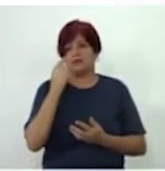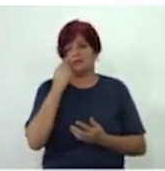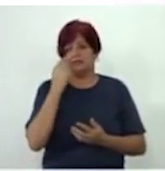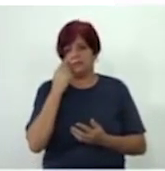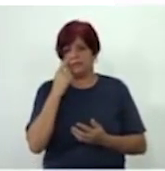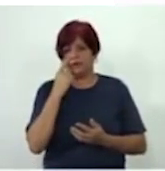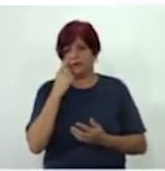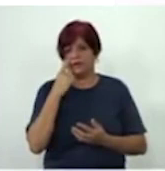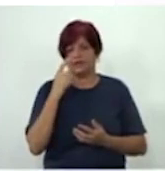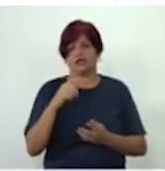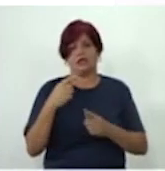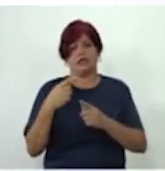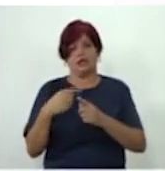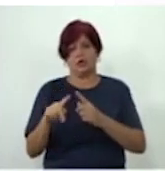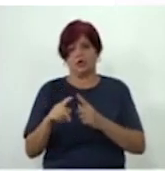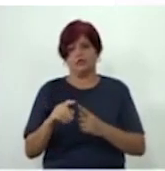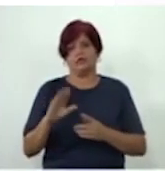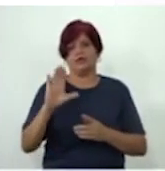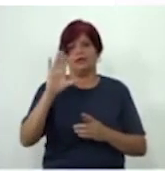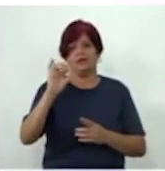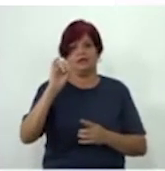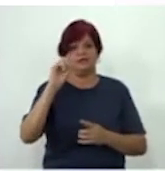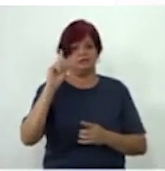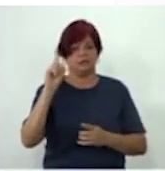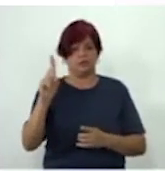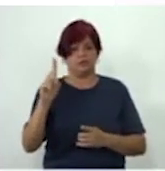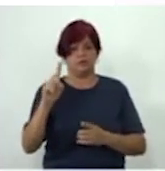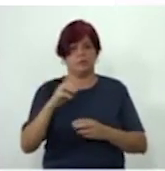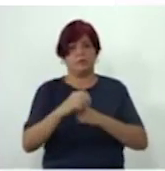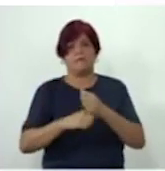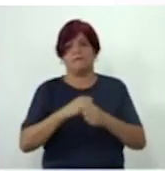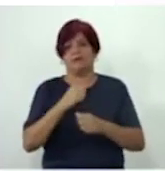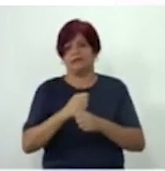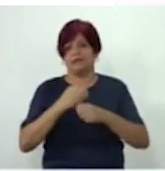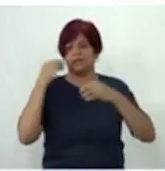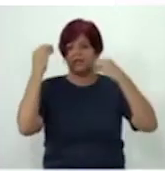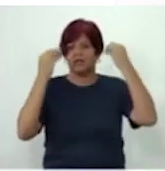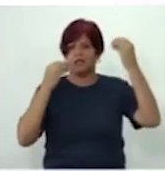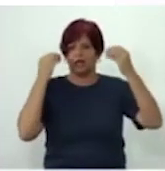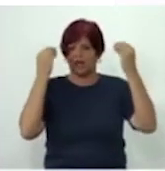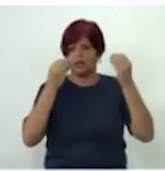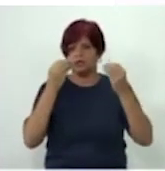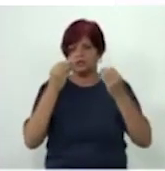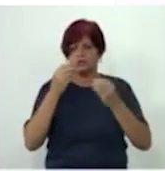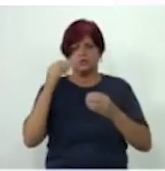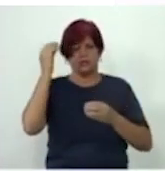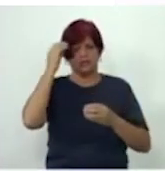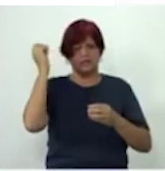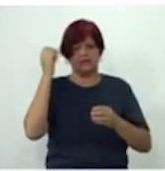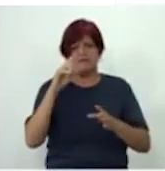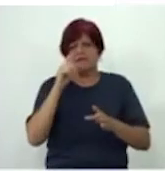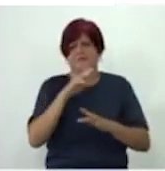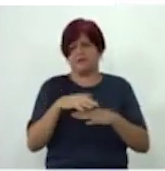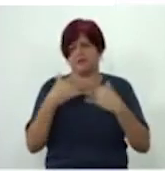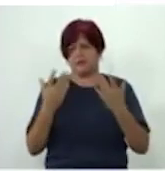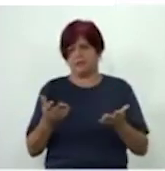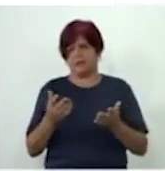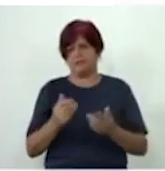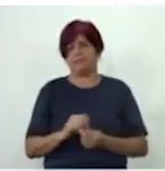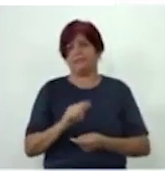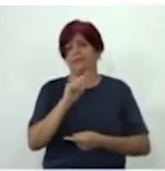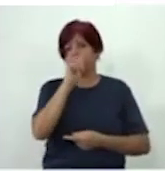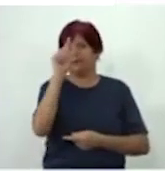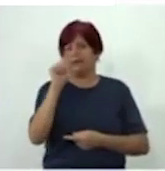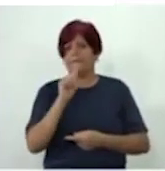la figura 51 para poder realizar el análisis y llegar a conclusiones. La pregunta